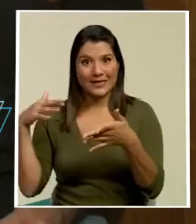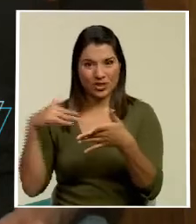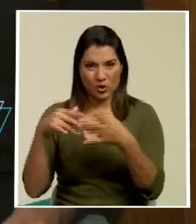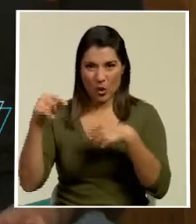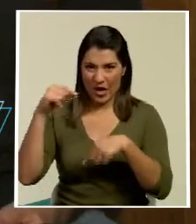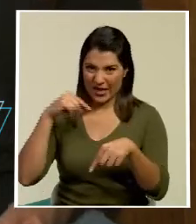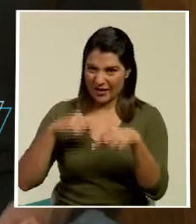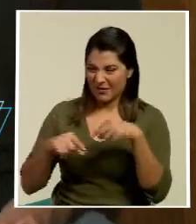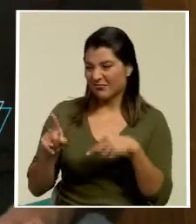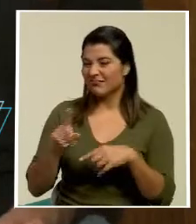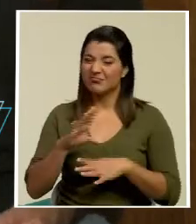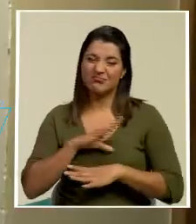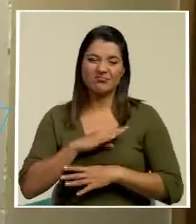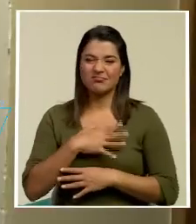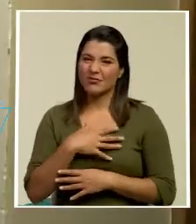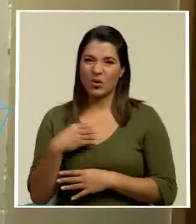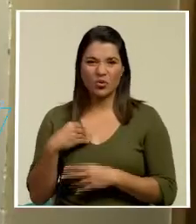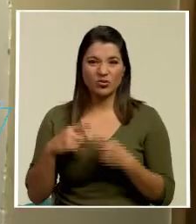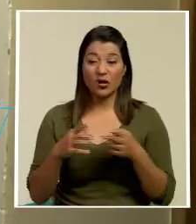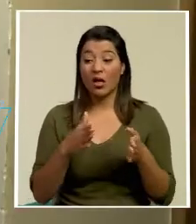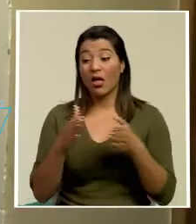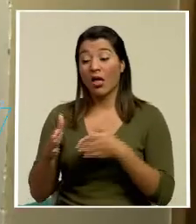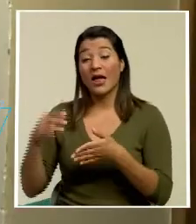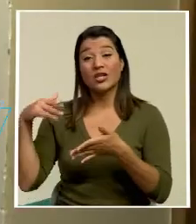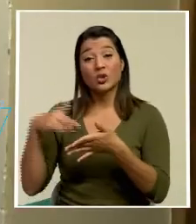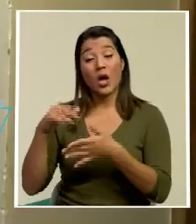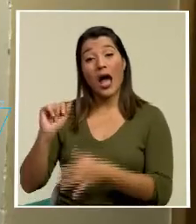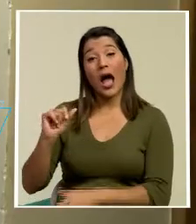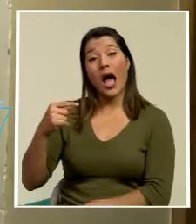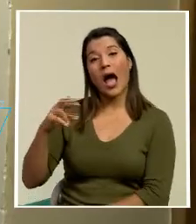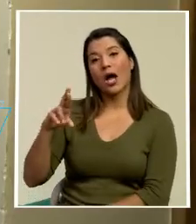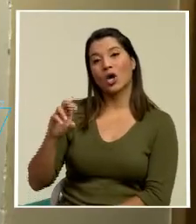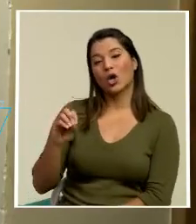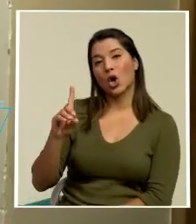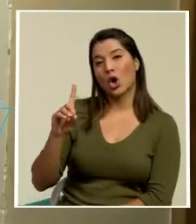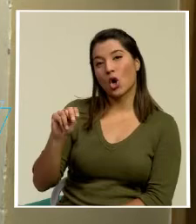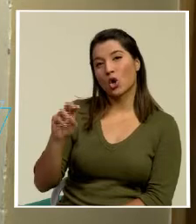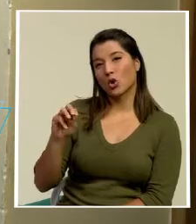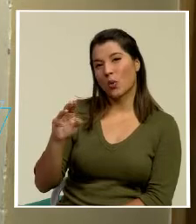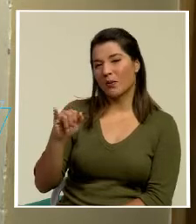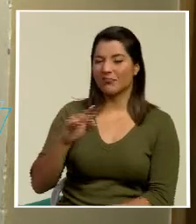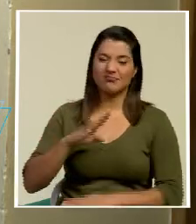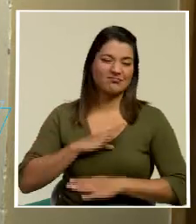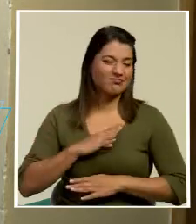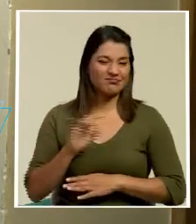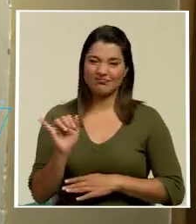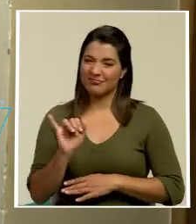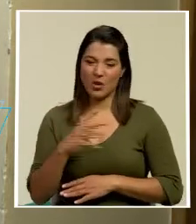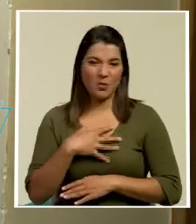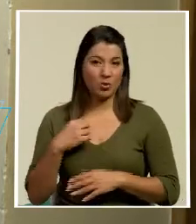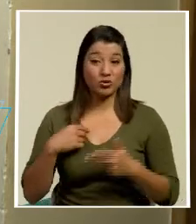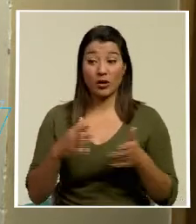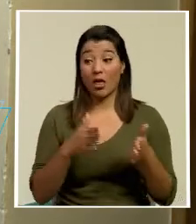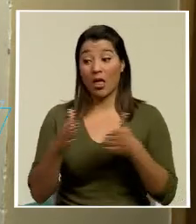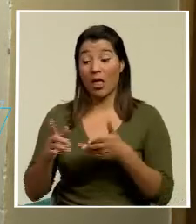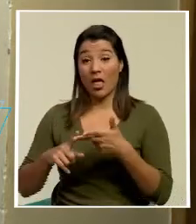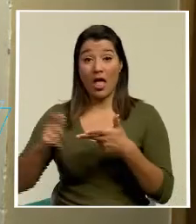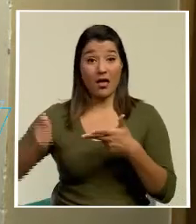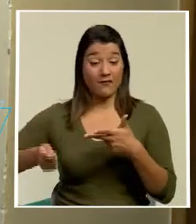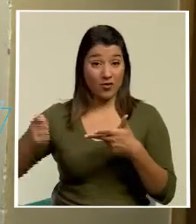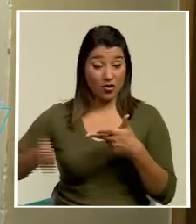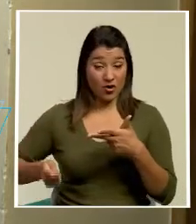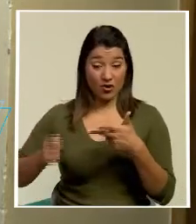me gustó y me pasé a agronomía, de agronomía tampoco, me pasé a derecho y de